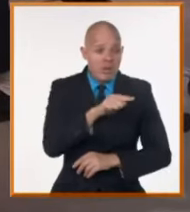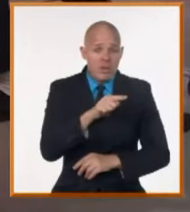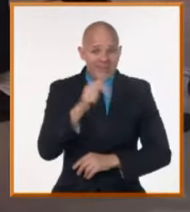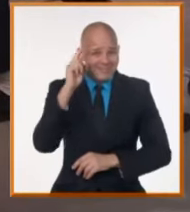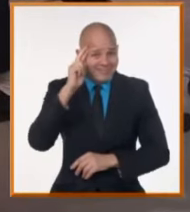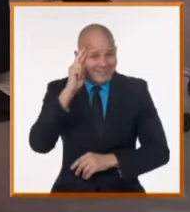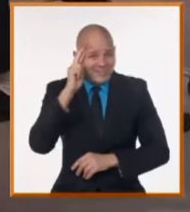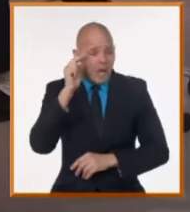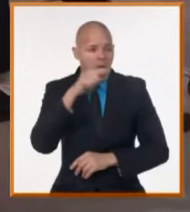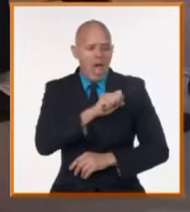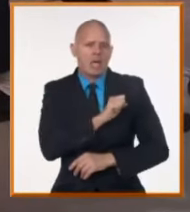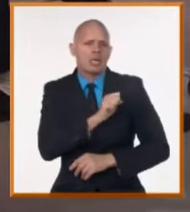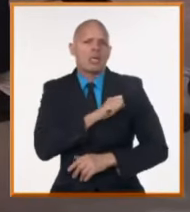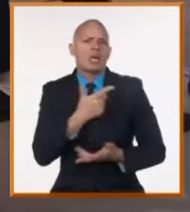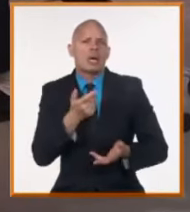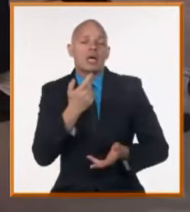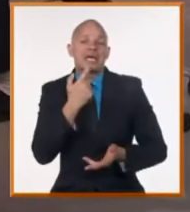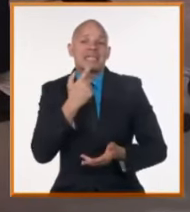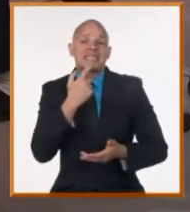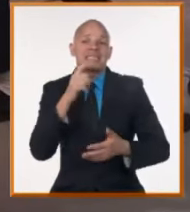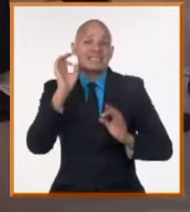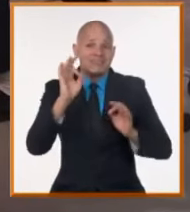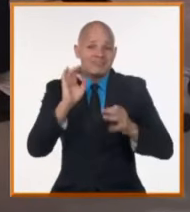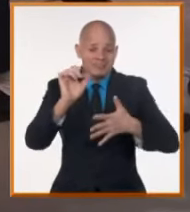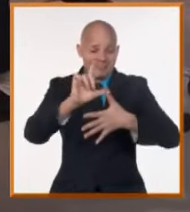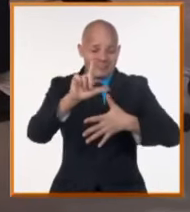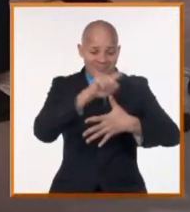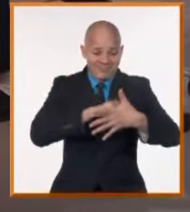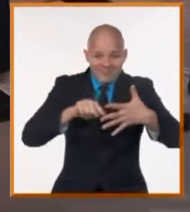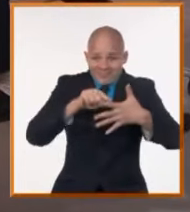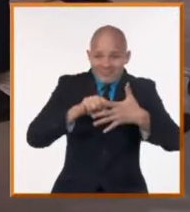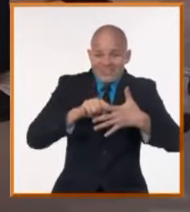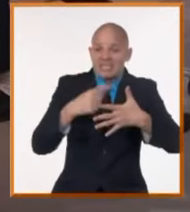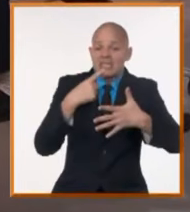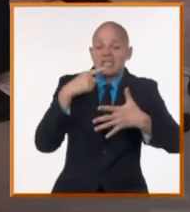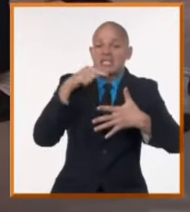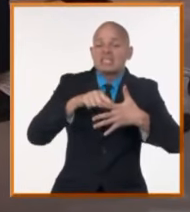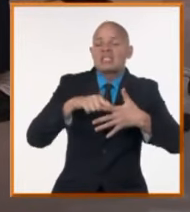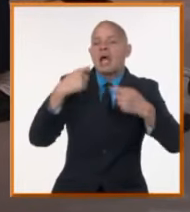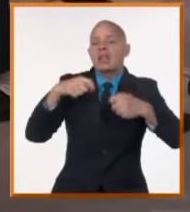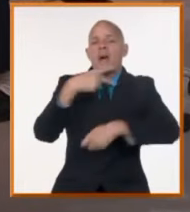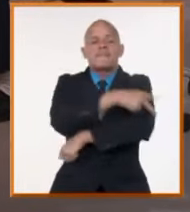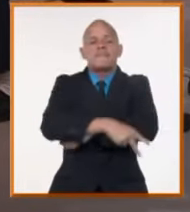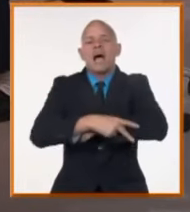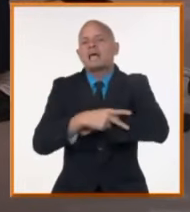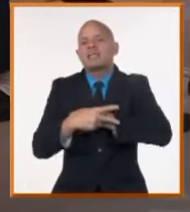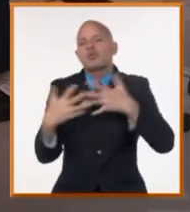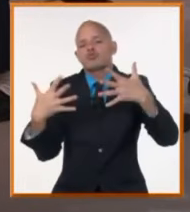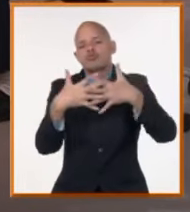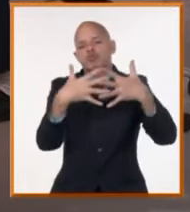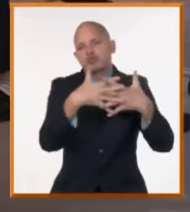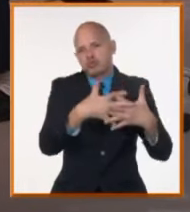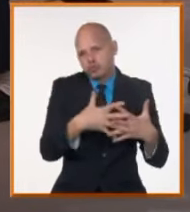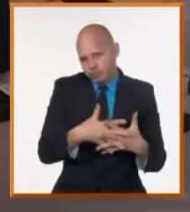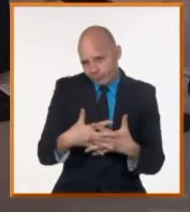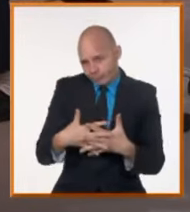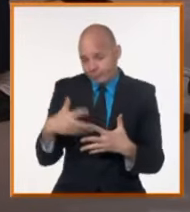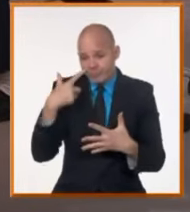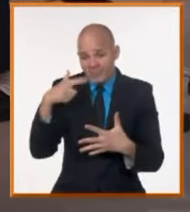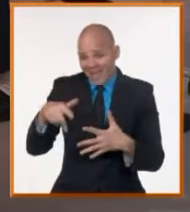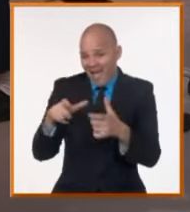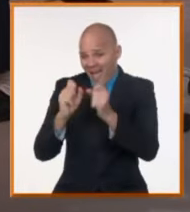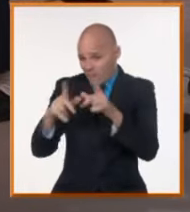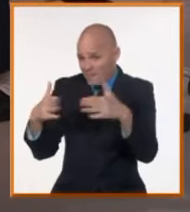además no invitó a Estados Unidos, fue Santander el que invitó a los representantes. No llegaron, uno murió por el camino y el otro llegó después que se